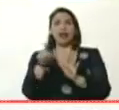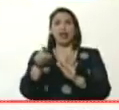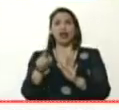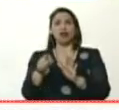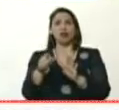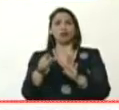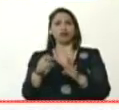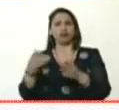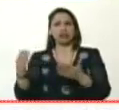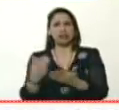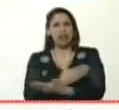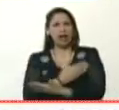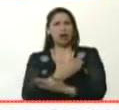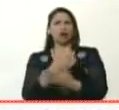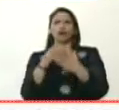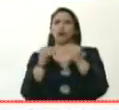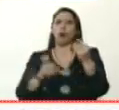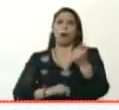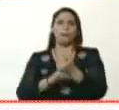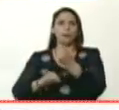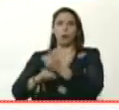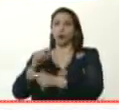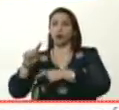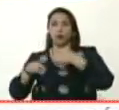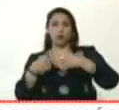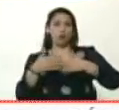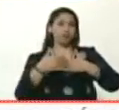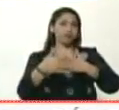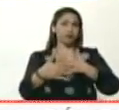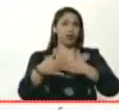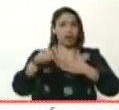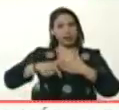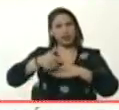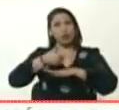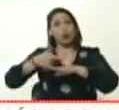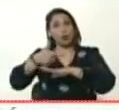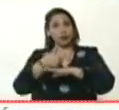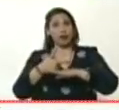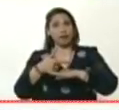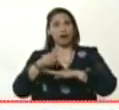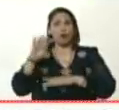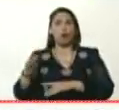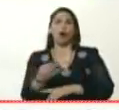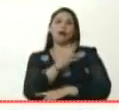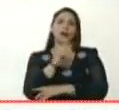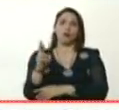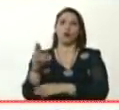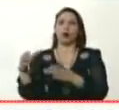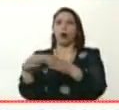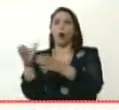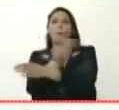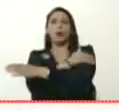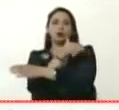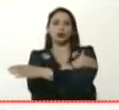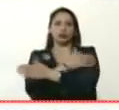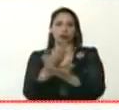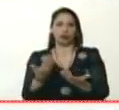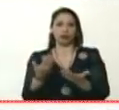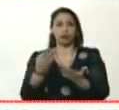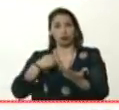Les quitaron todo el apoyo después de los laxos. Así se gobernaba en la Cuarta República. Nosotros hemos dicho